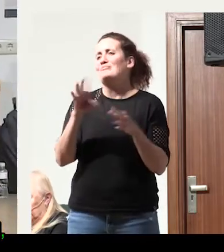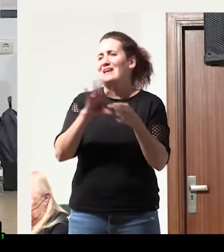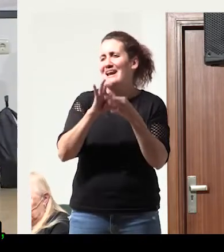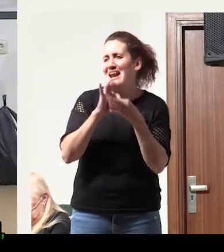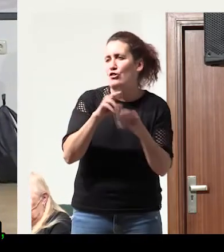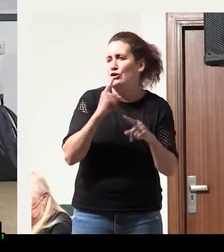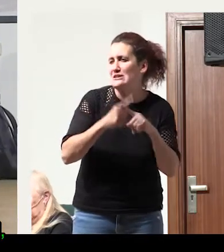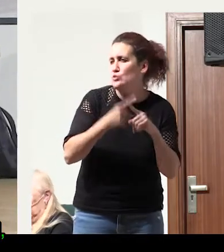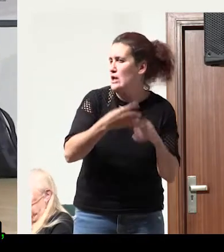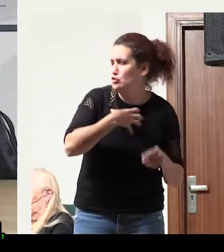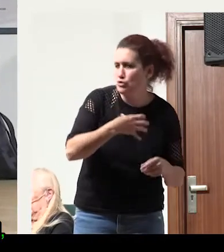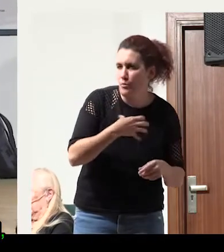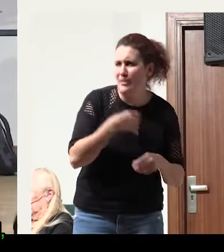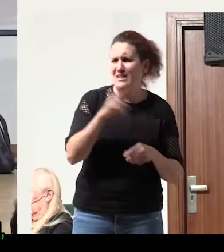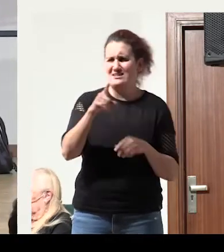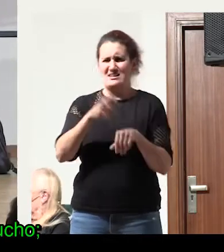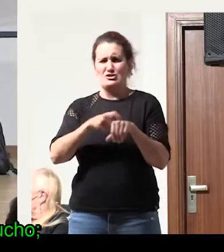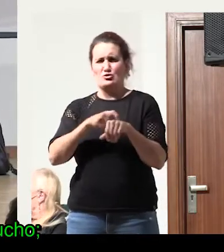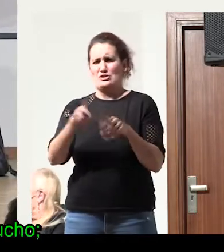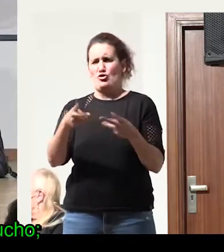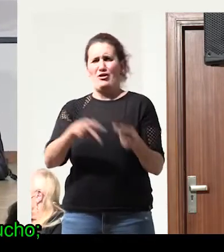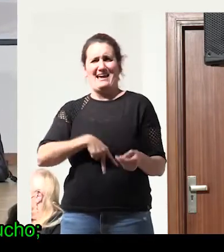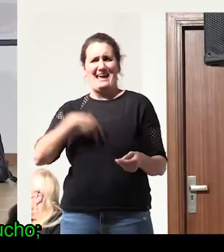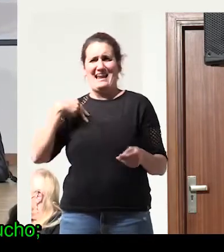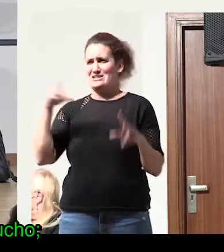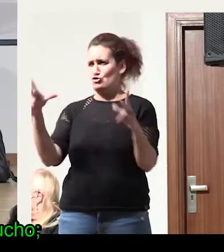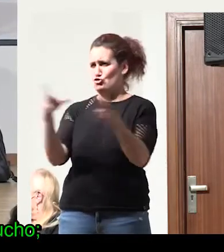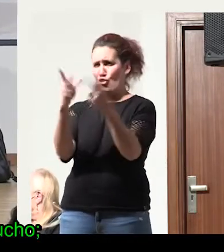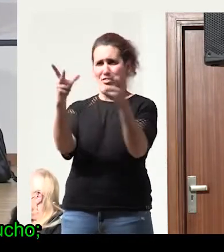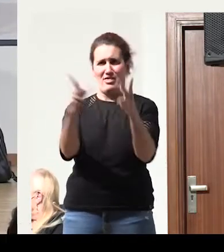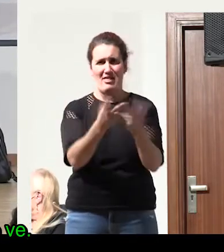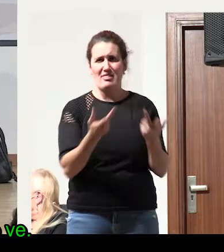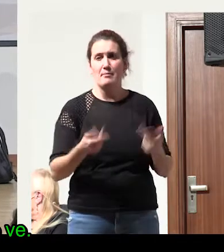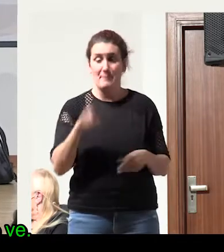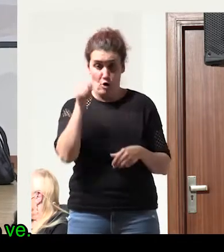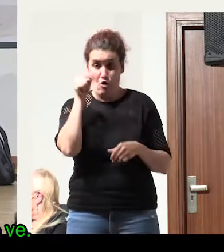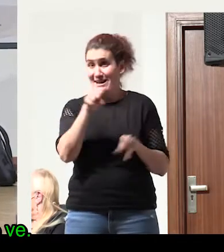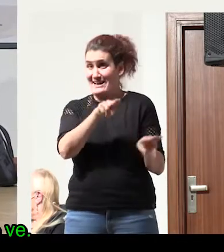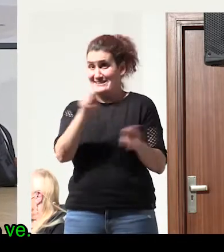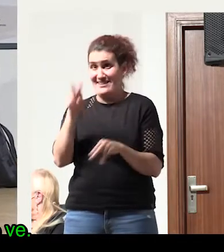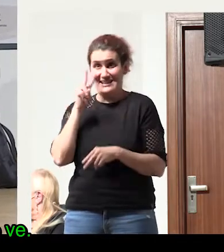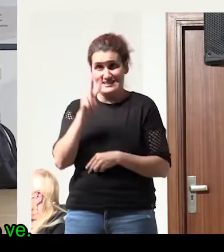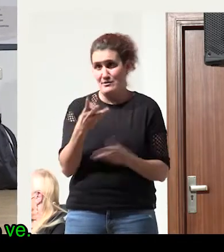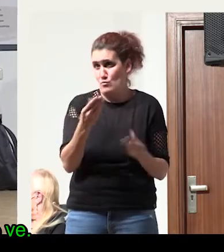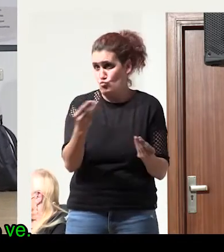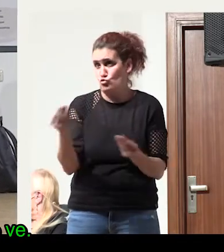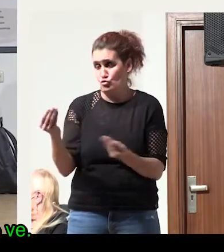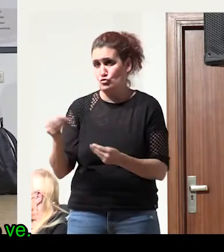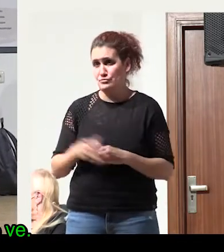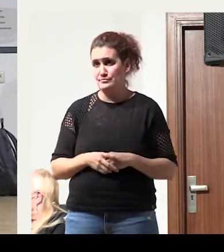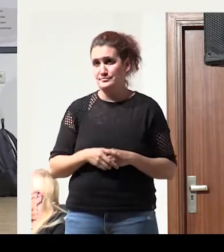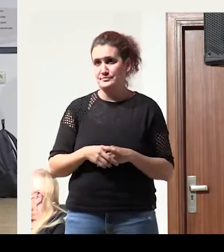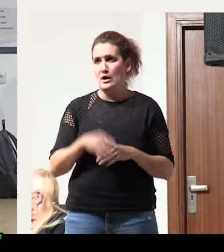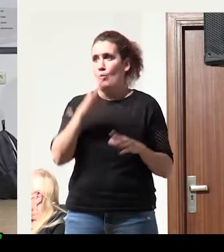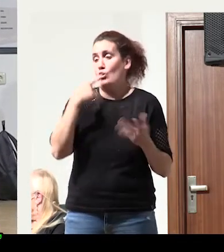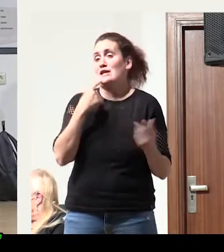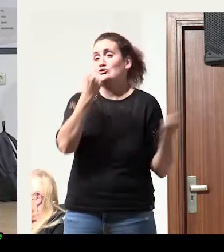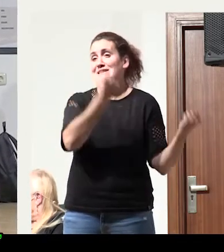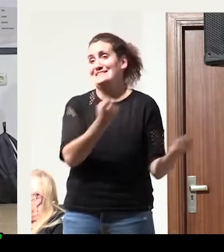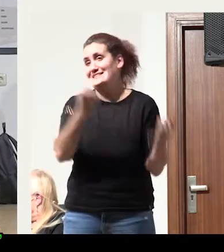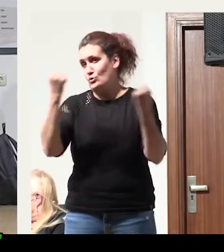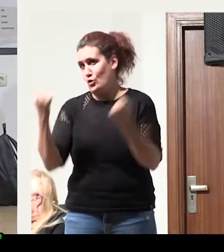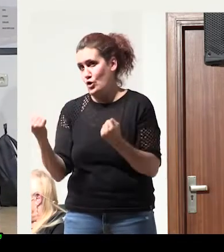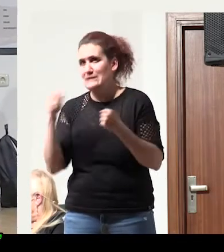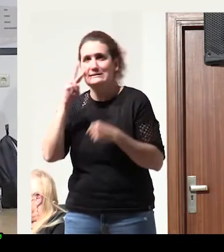de cosas, esos son generales a la sociedad. Lo que pasa es que ahí se ve mucho. En esos casos, dado que es una institución, se ve. Por lo